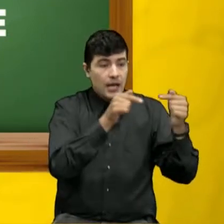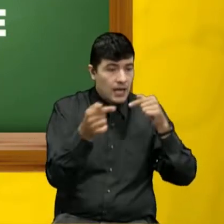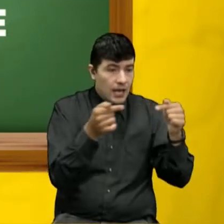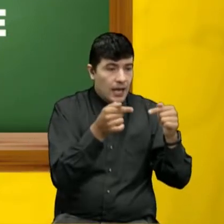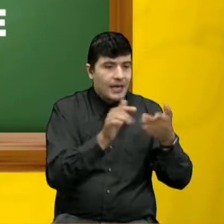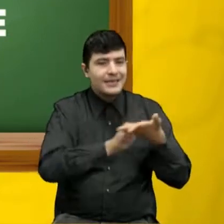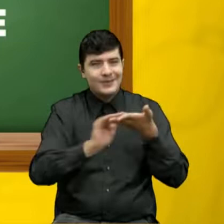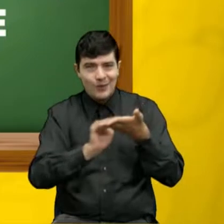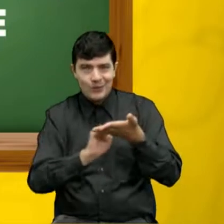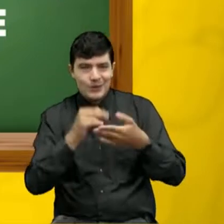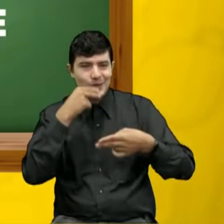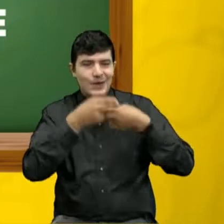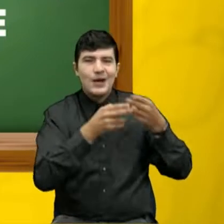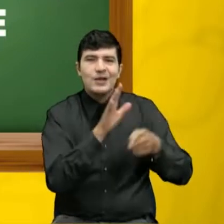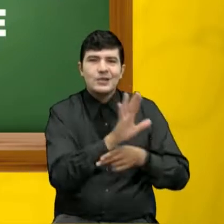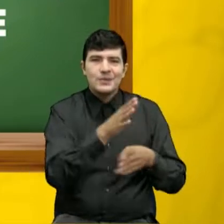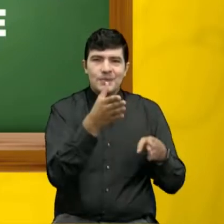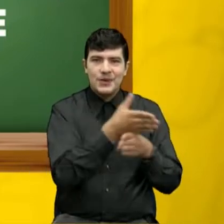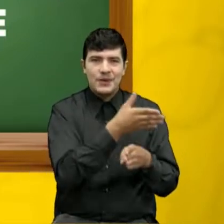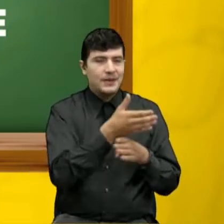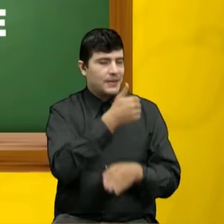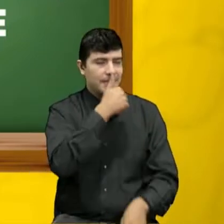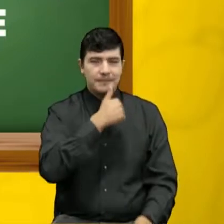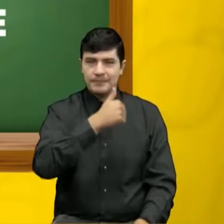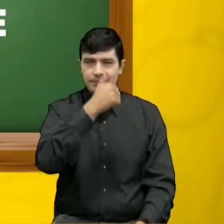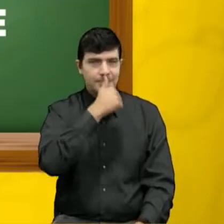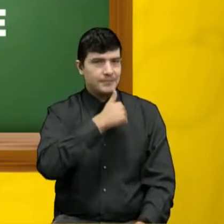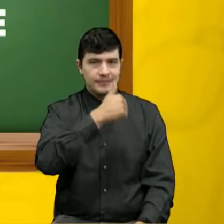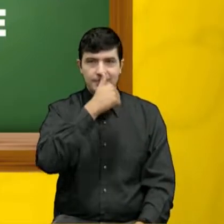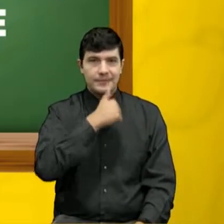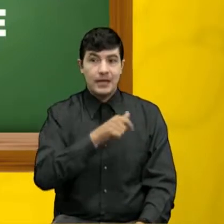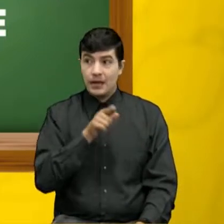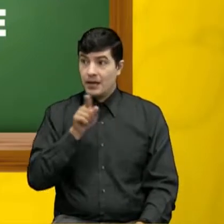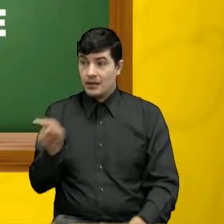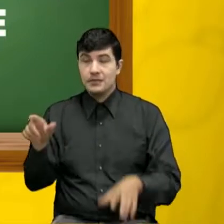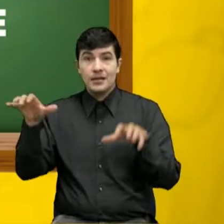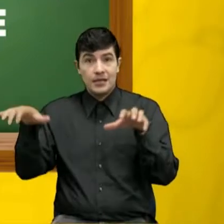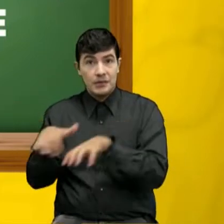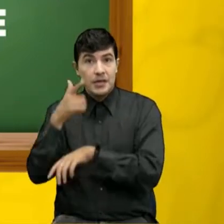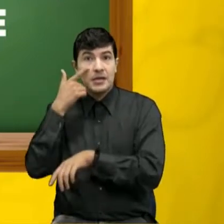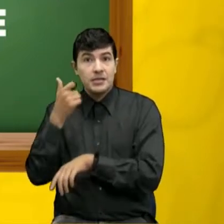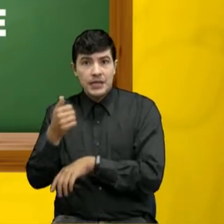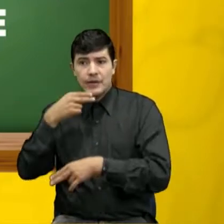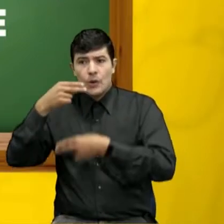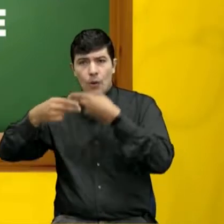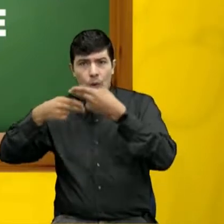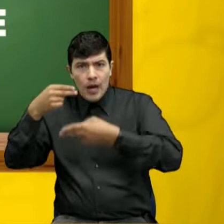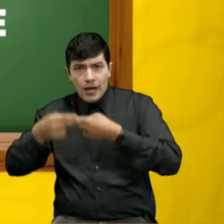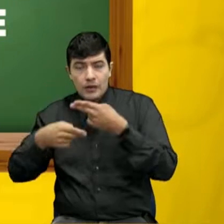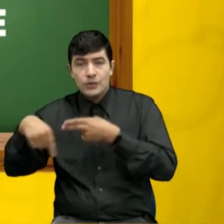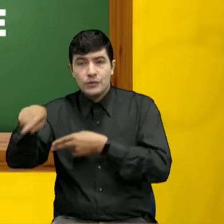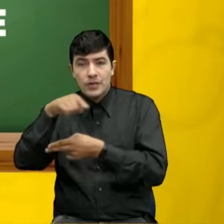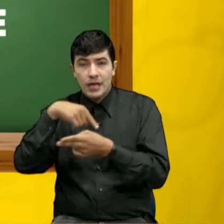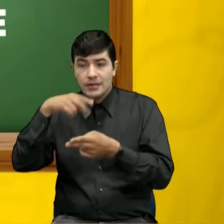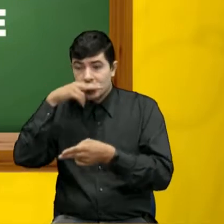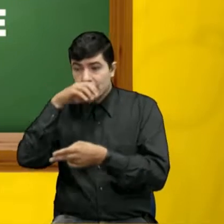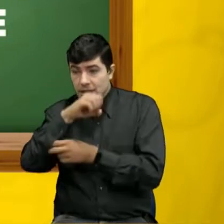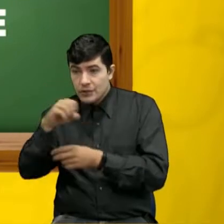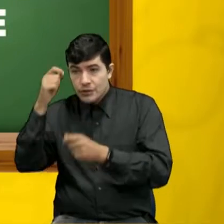a problemas de intolerancia. Perfecto, esta actividad me gusta porque es un cuento y cuando los niños escriben van